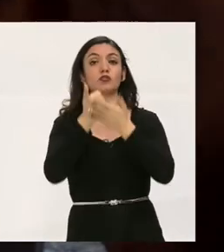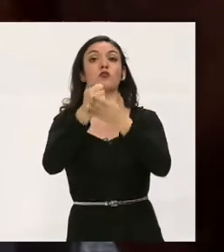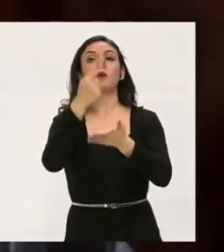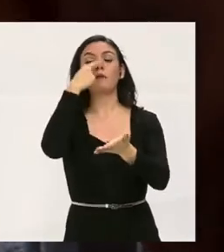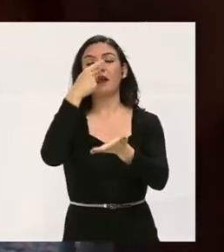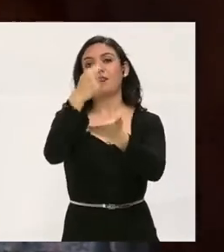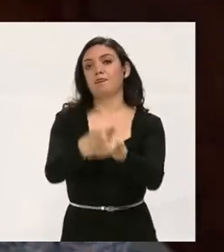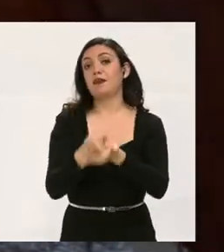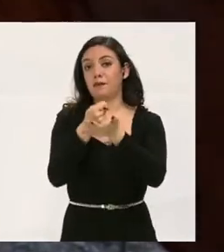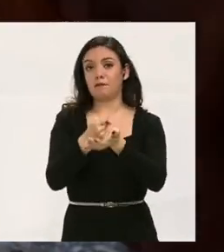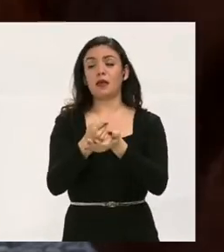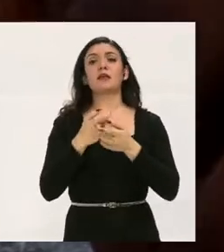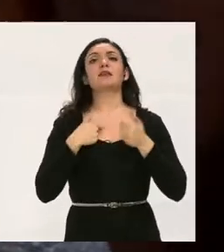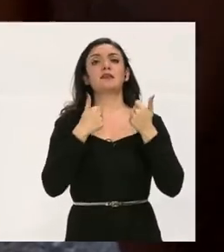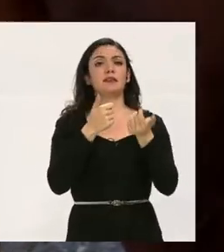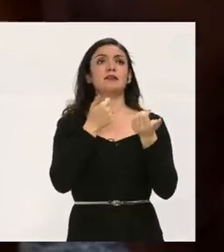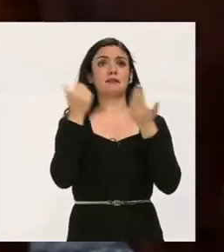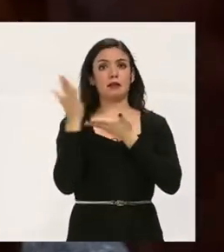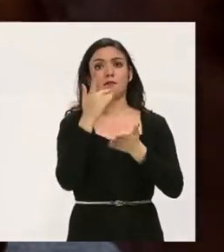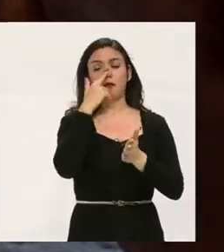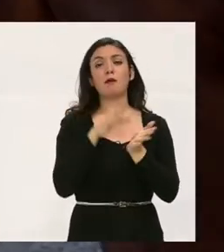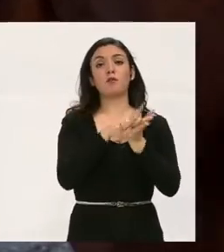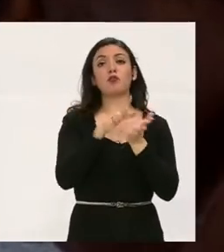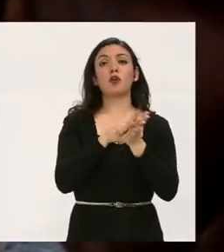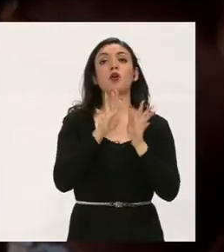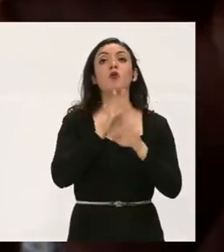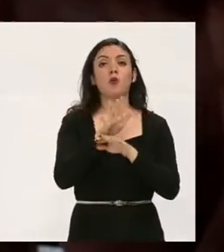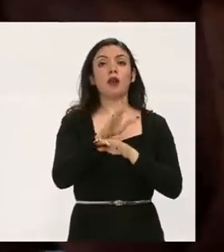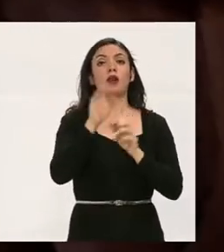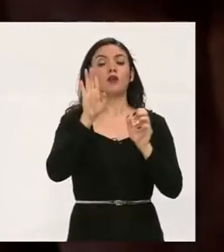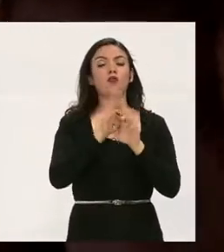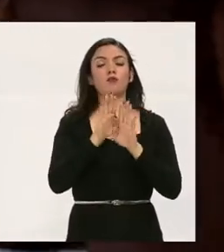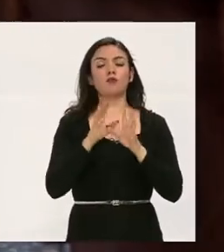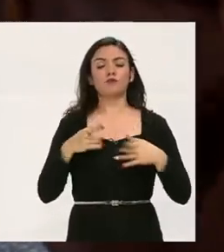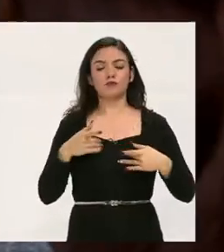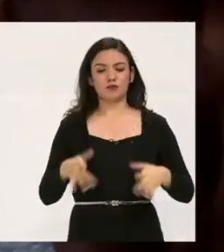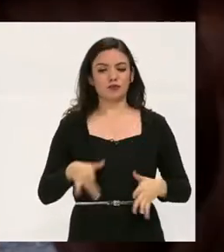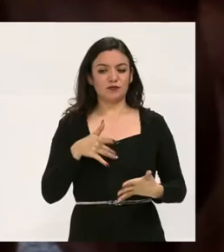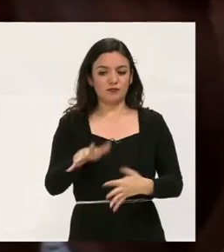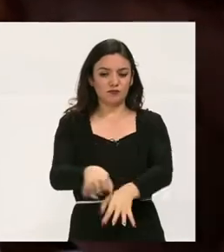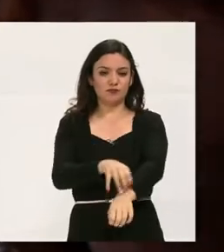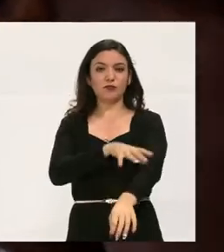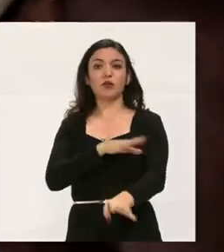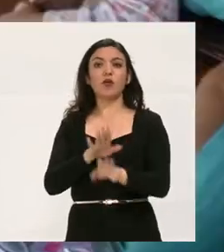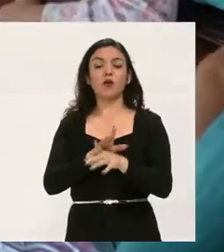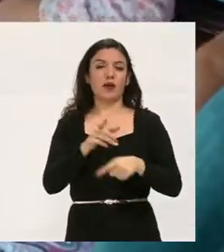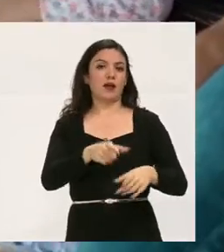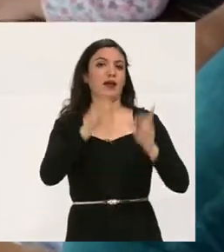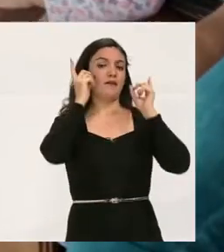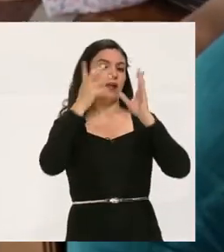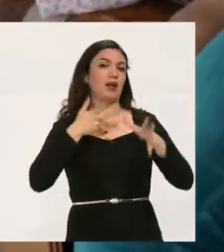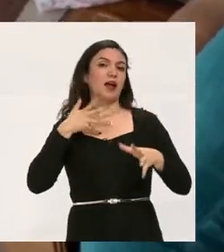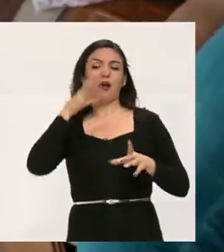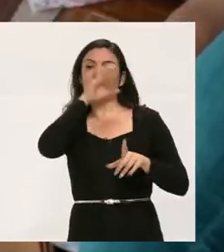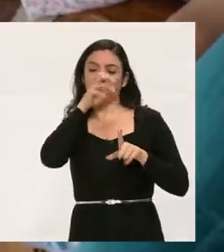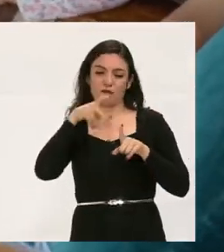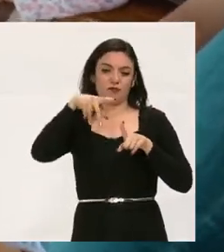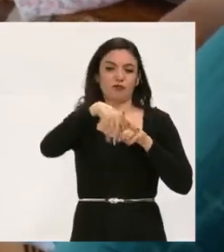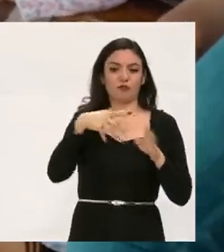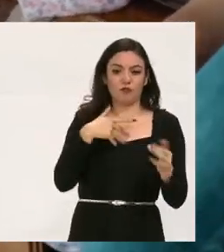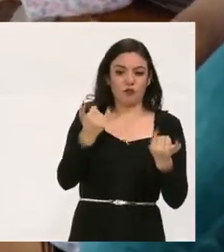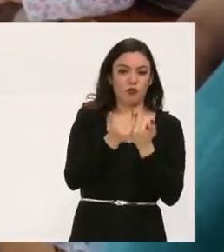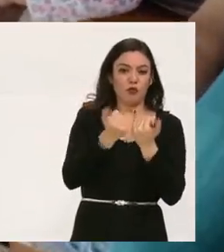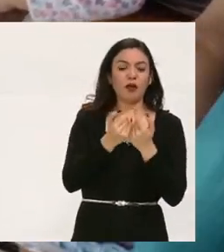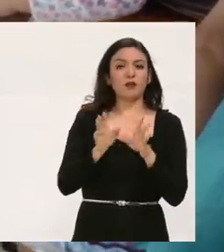instrumento para terapia llegan a apoyarlos pues en todo lo que tiene que ver en cuestiones sensoriales el caballo pues tiene una temperatura con